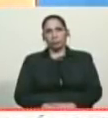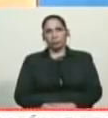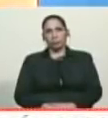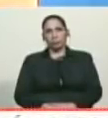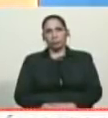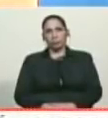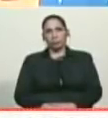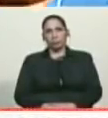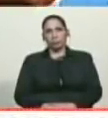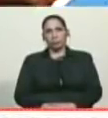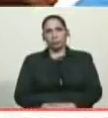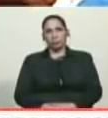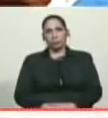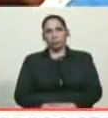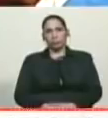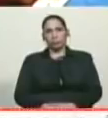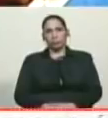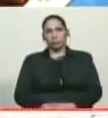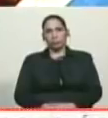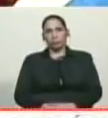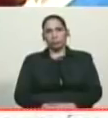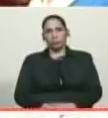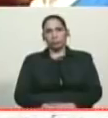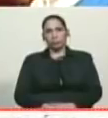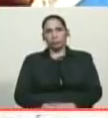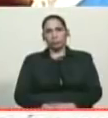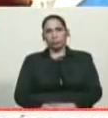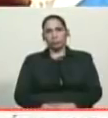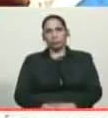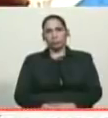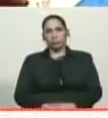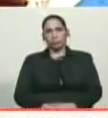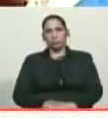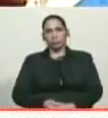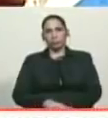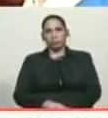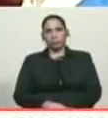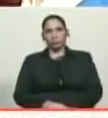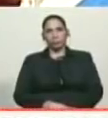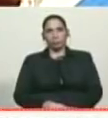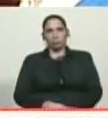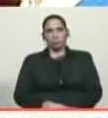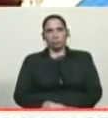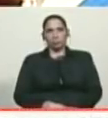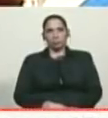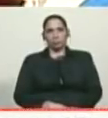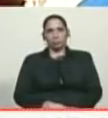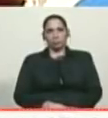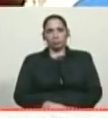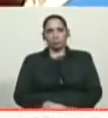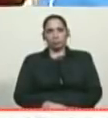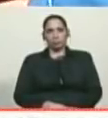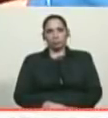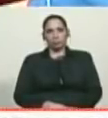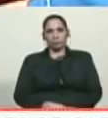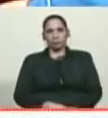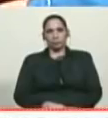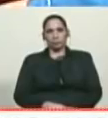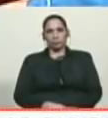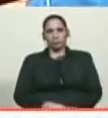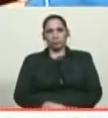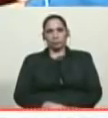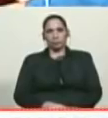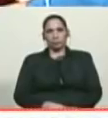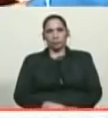mira, dialogar no significa capitular, dialogar es que yo con mis argumentos los pongo sobre la mesa, los